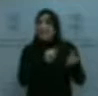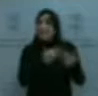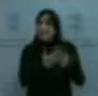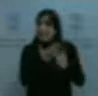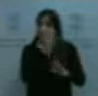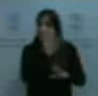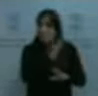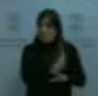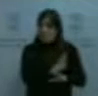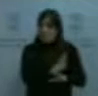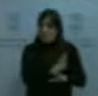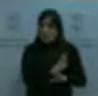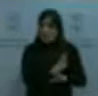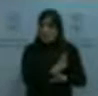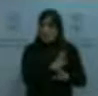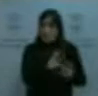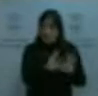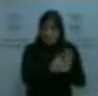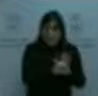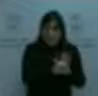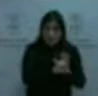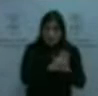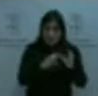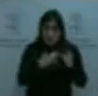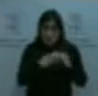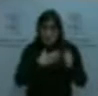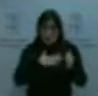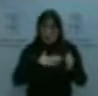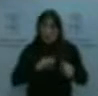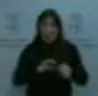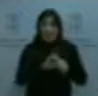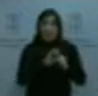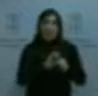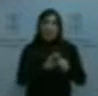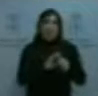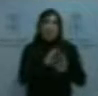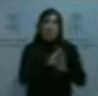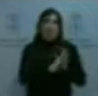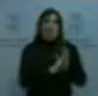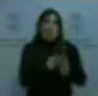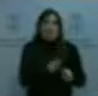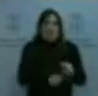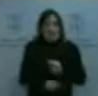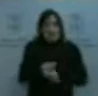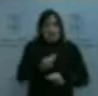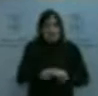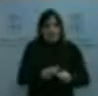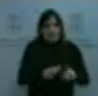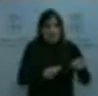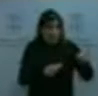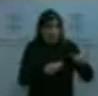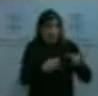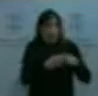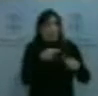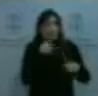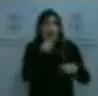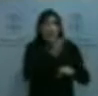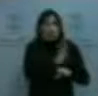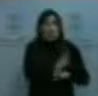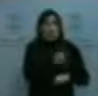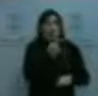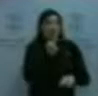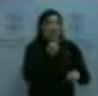grupo parlamentario referido a medidas de natalidad se hizo por parte del Grupo Socialista. La portavoz echando al cupo la reforma laboral del Gobierno